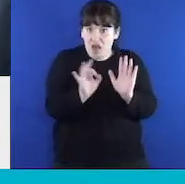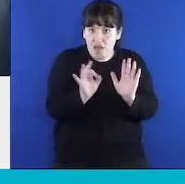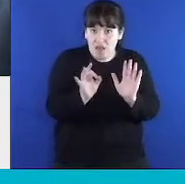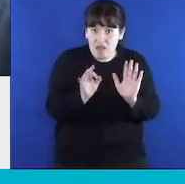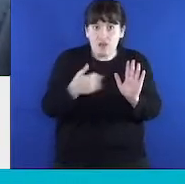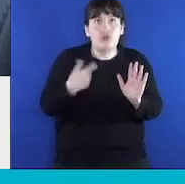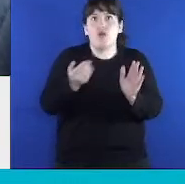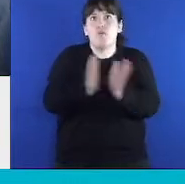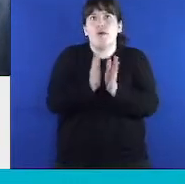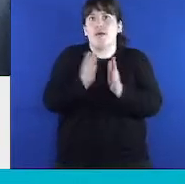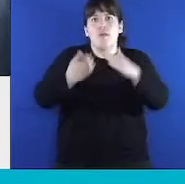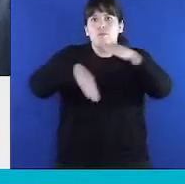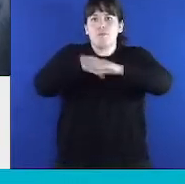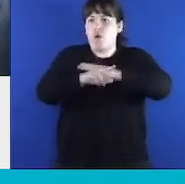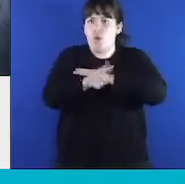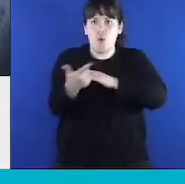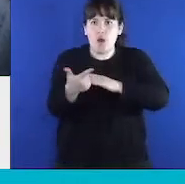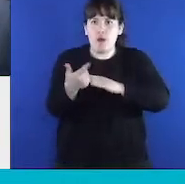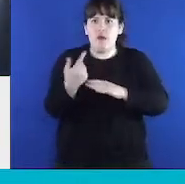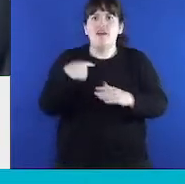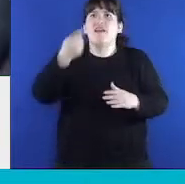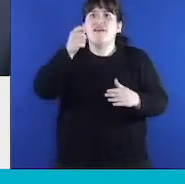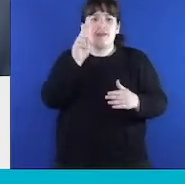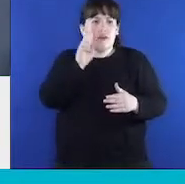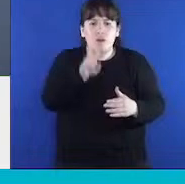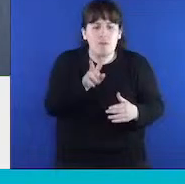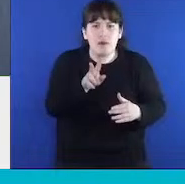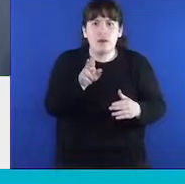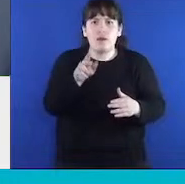se fija las remuneraciones? El directorio.